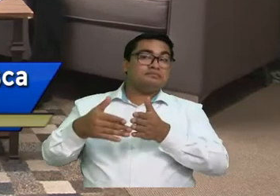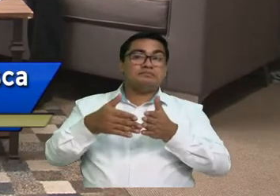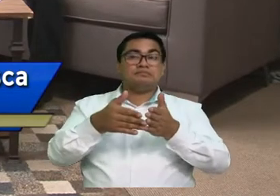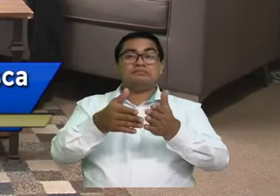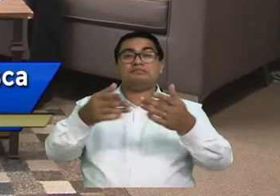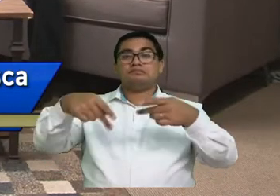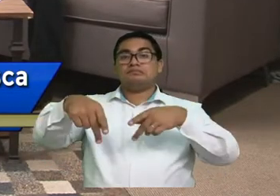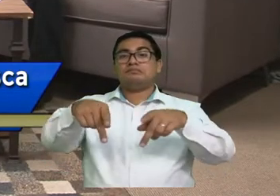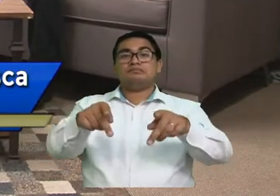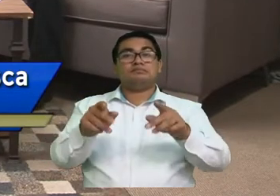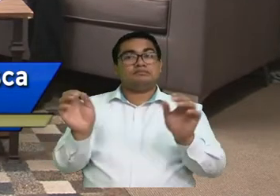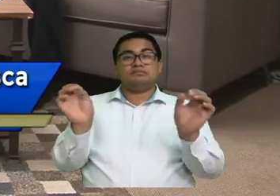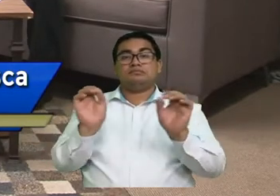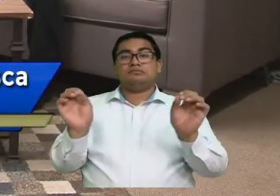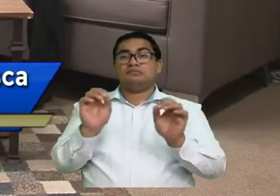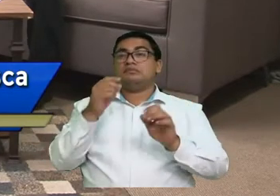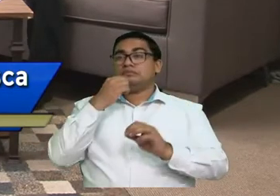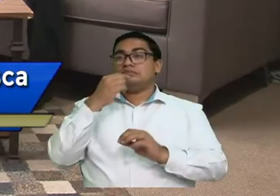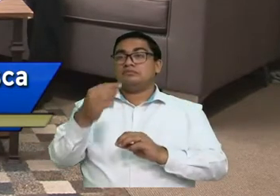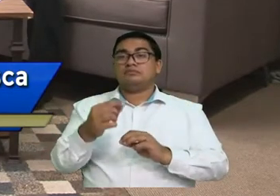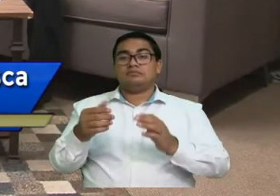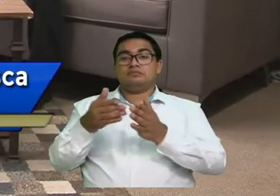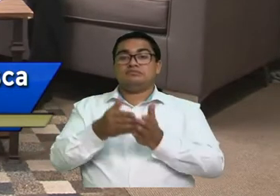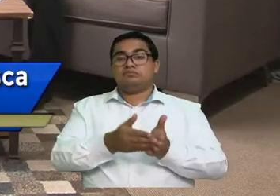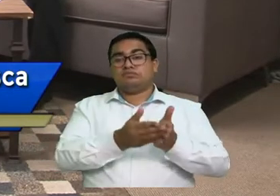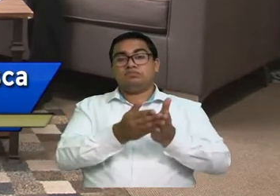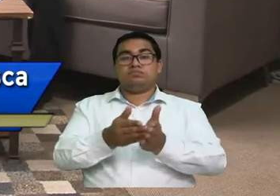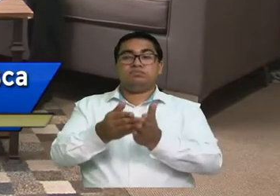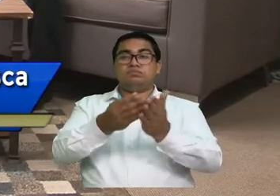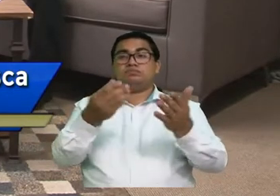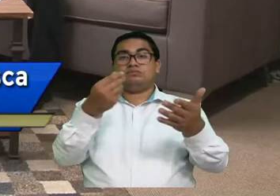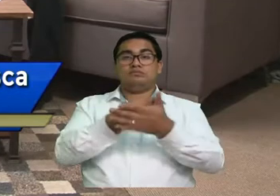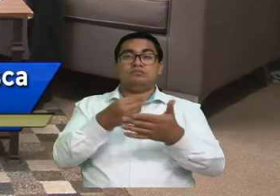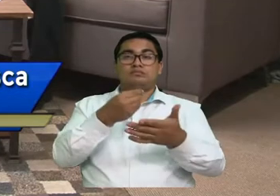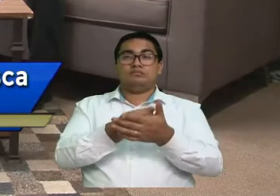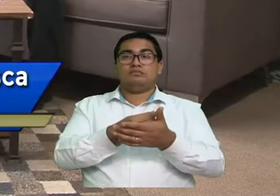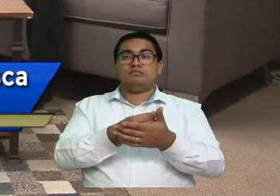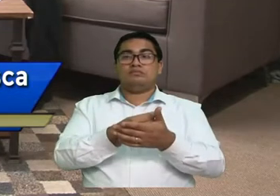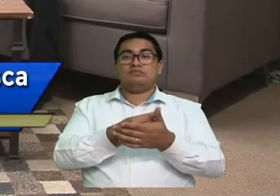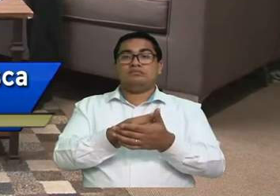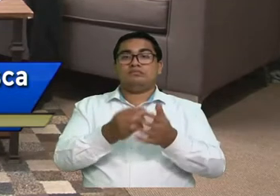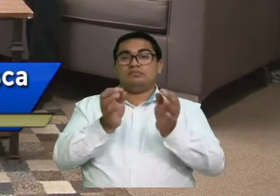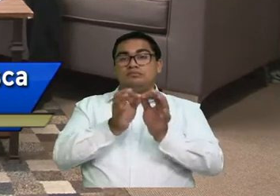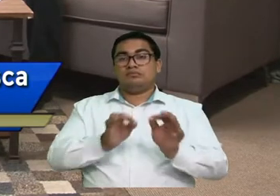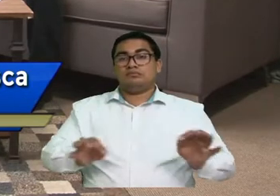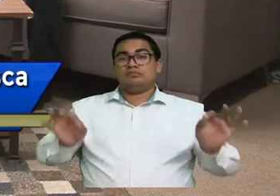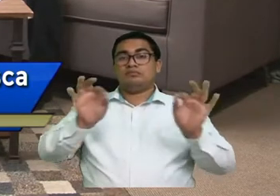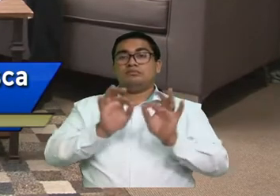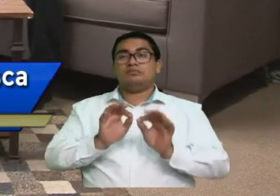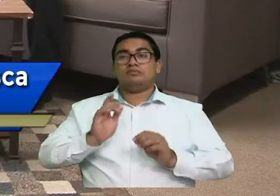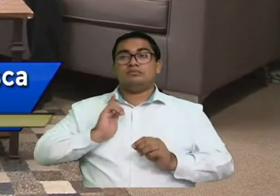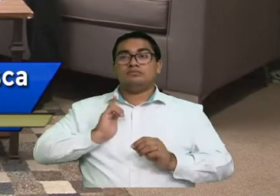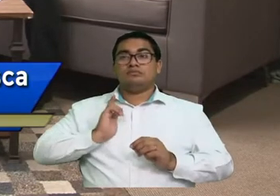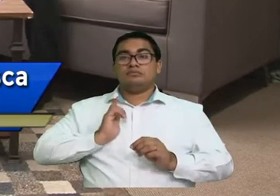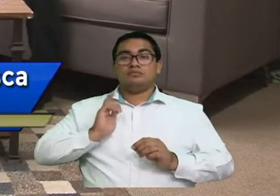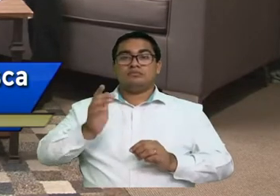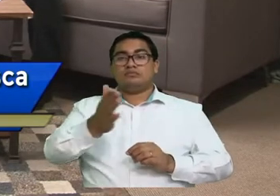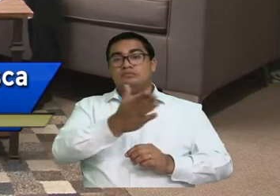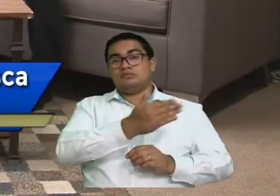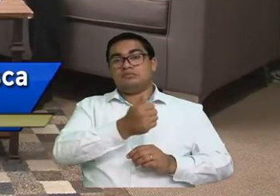uno de los principales demandantes, son uno de los principales consumidores de uno de los productos estrellas que tenemos nosotros, como es la